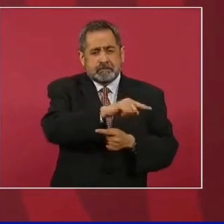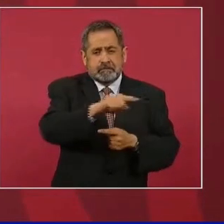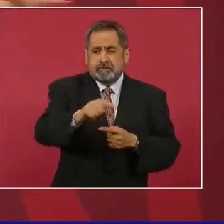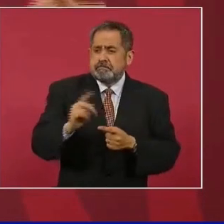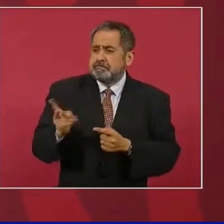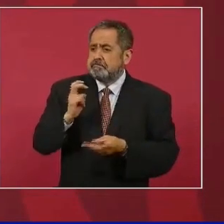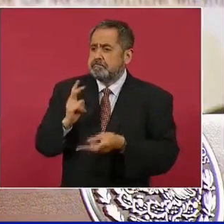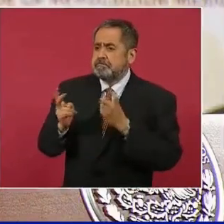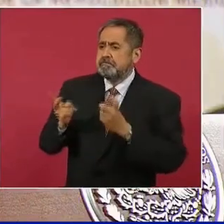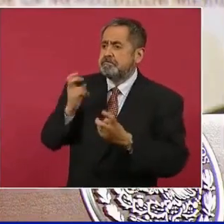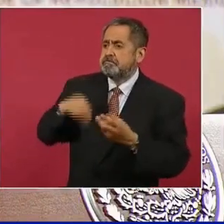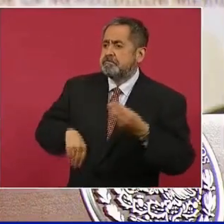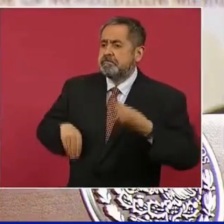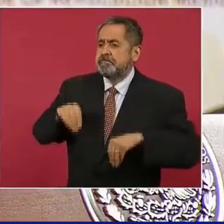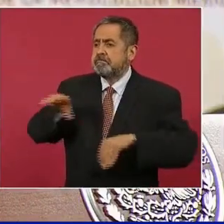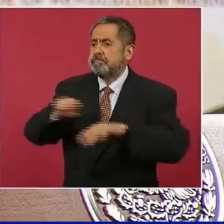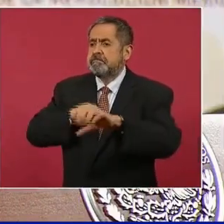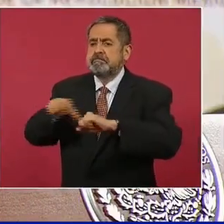muchos.